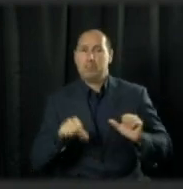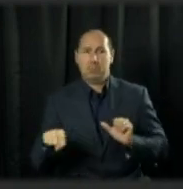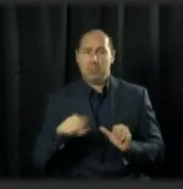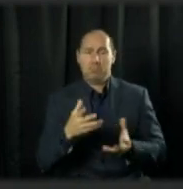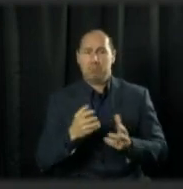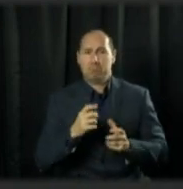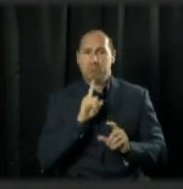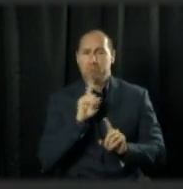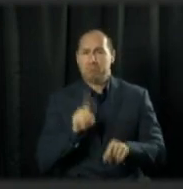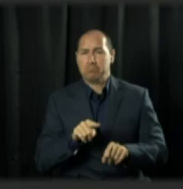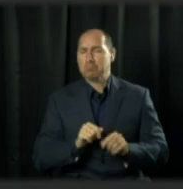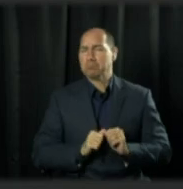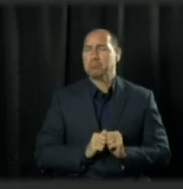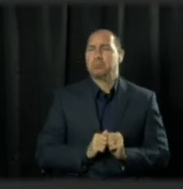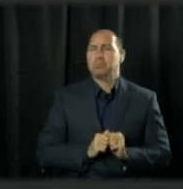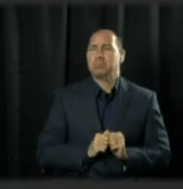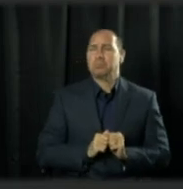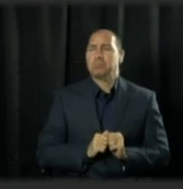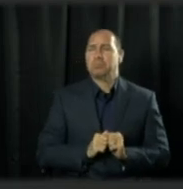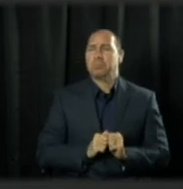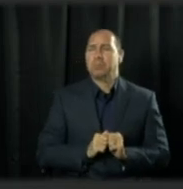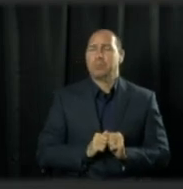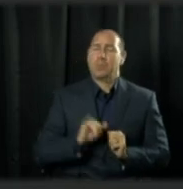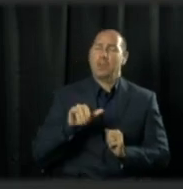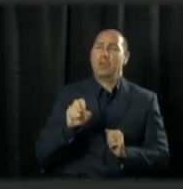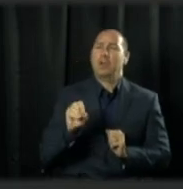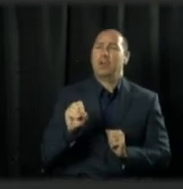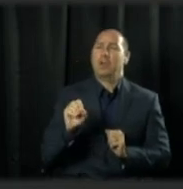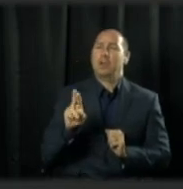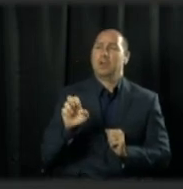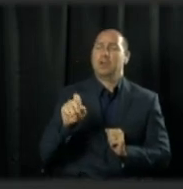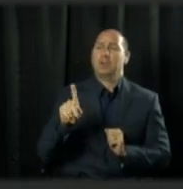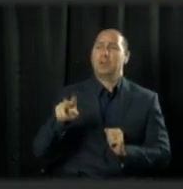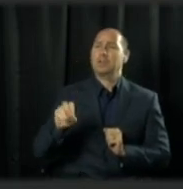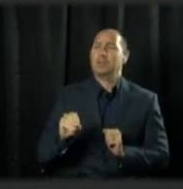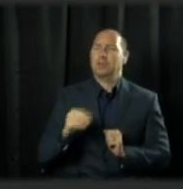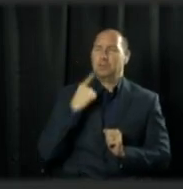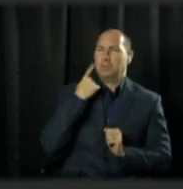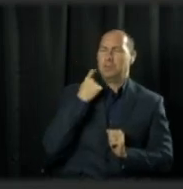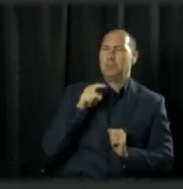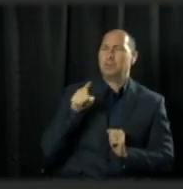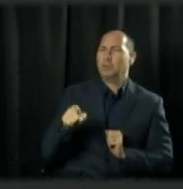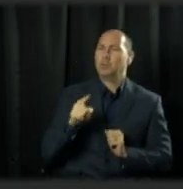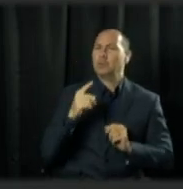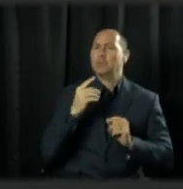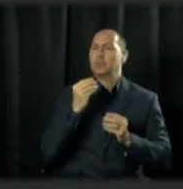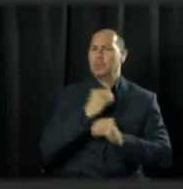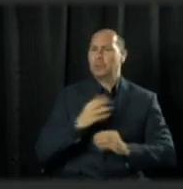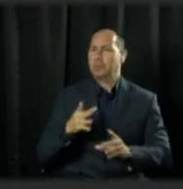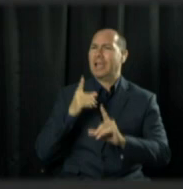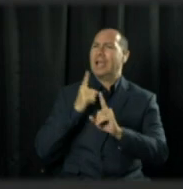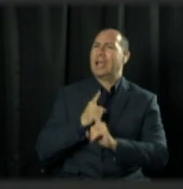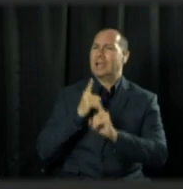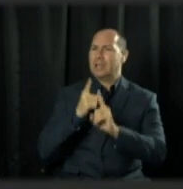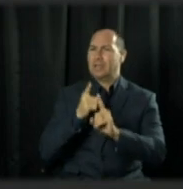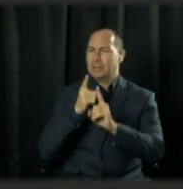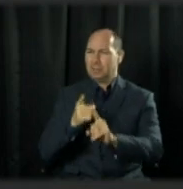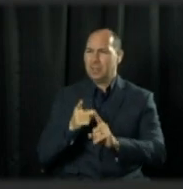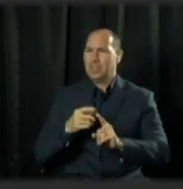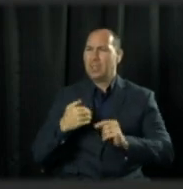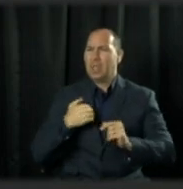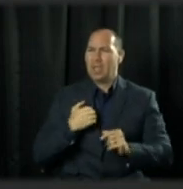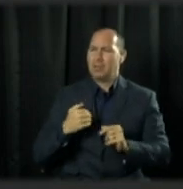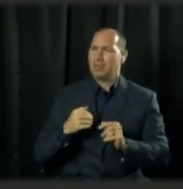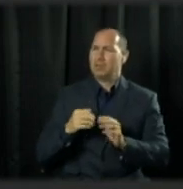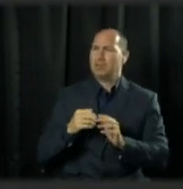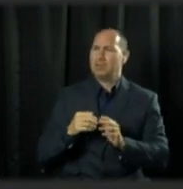quisiera contestar la siguiente. Señora Yaresco, hace unos minutos dijo que la puntería es de llegar a Prepa,